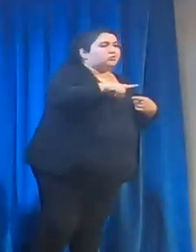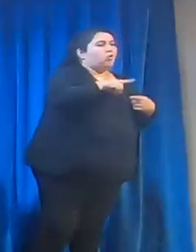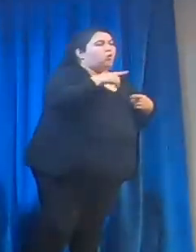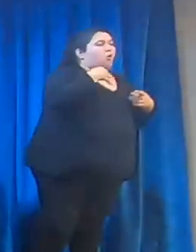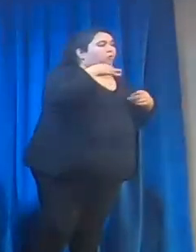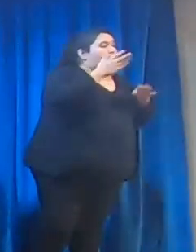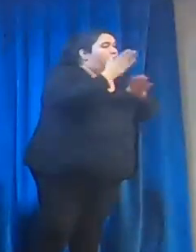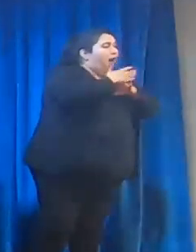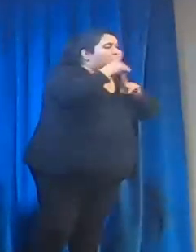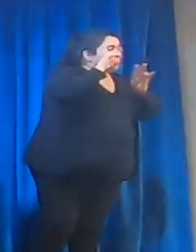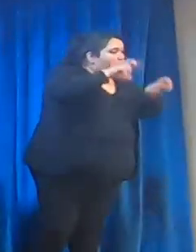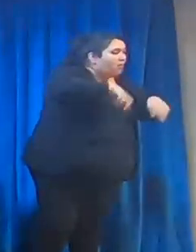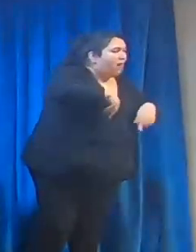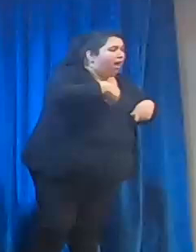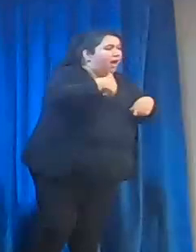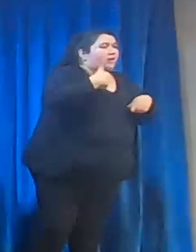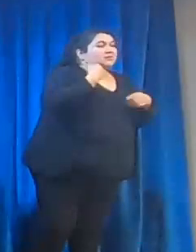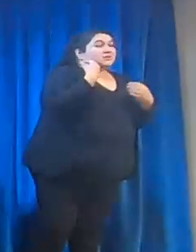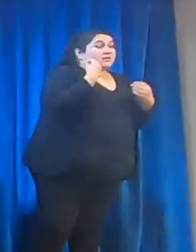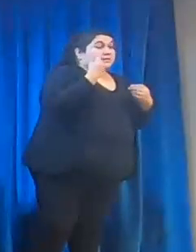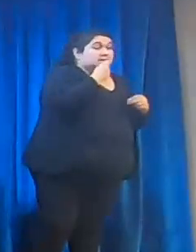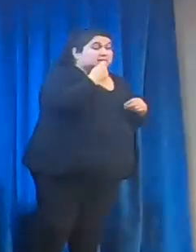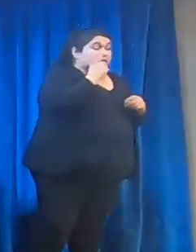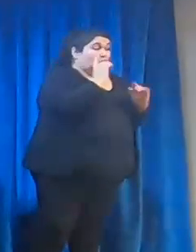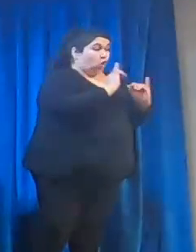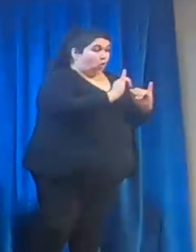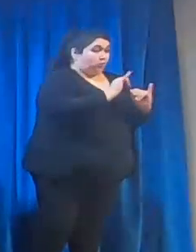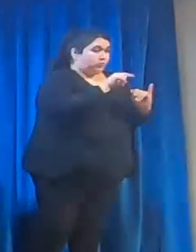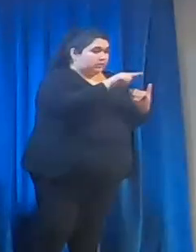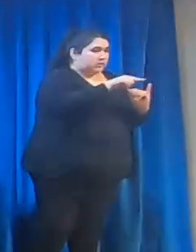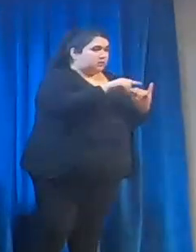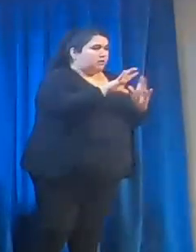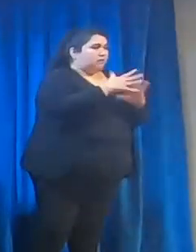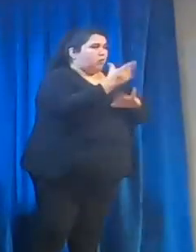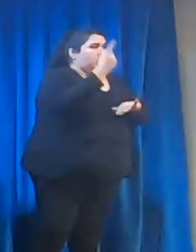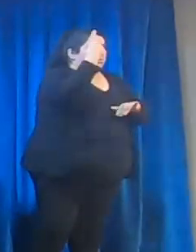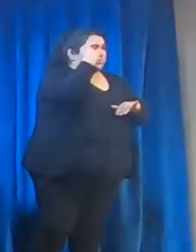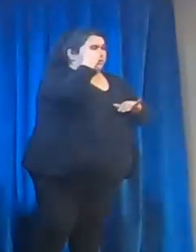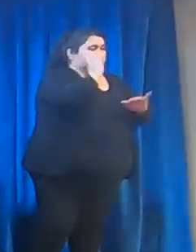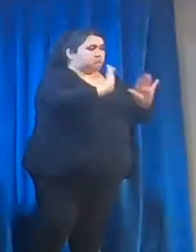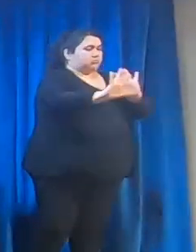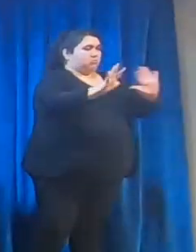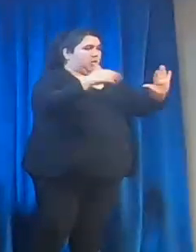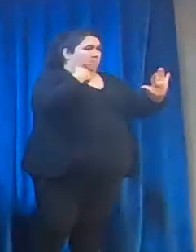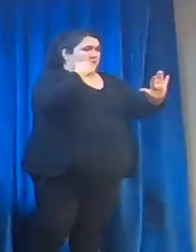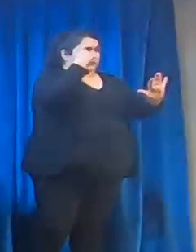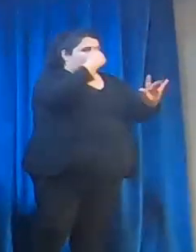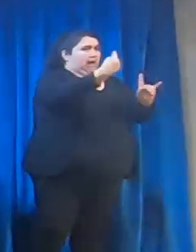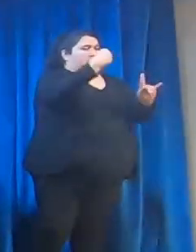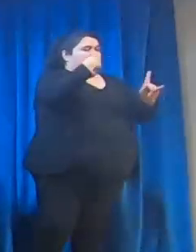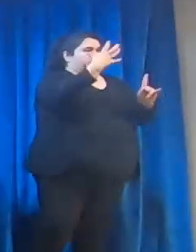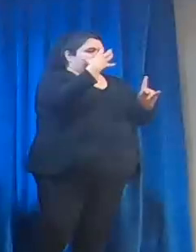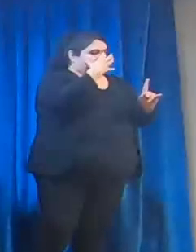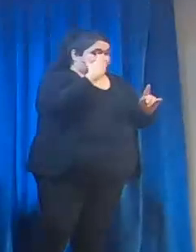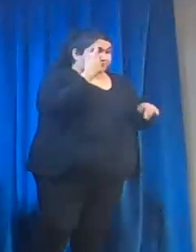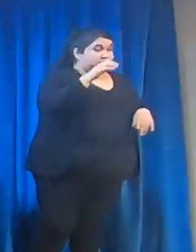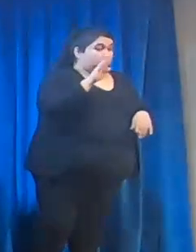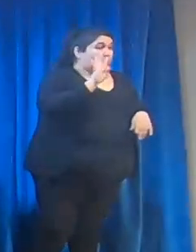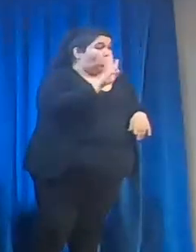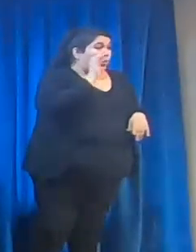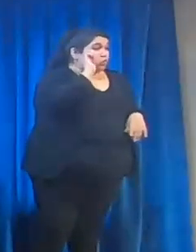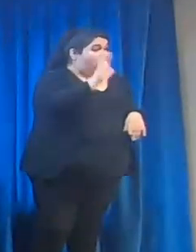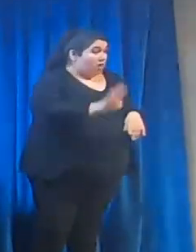plan de monitoreo en donde el chico que lo hace tiene mucho temor a que se lo hagan a él. Y eso en un niño de 4 años para mí no es